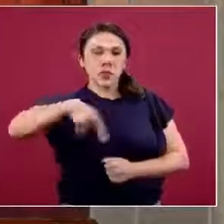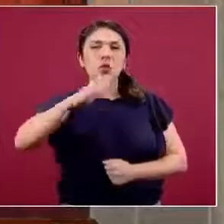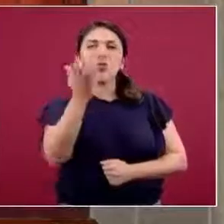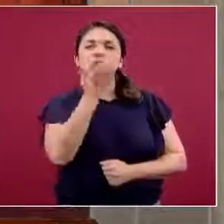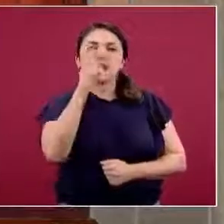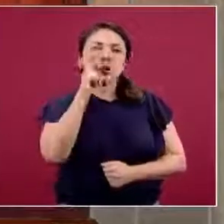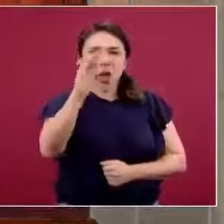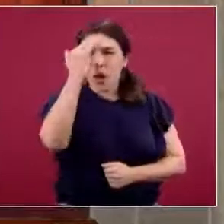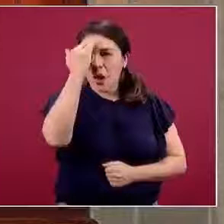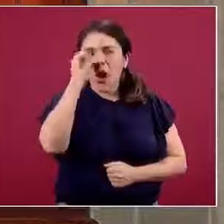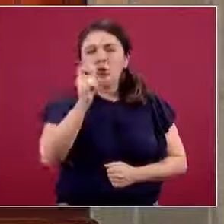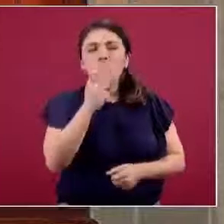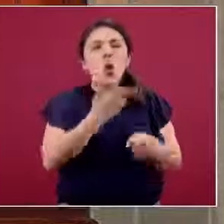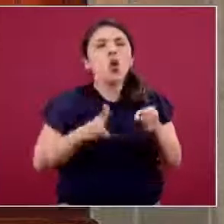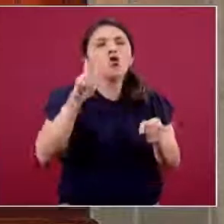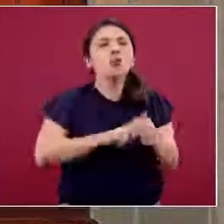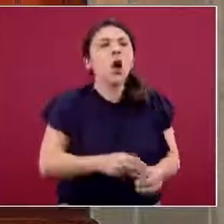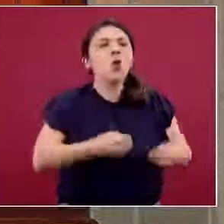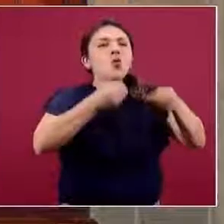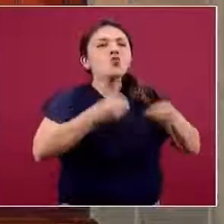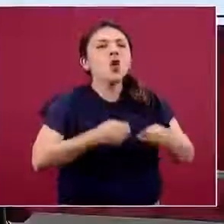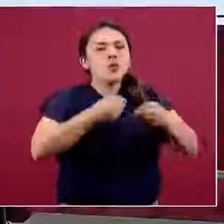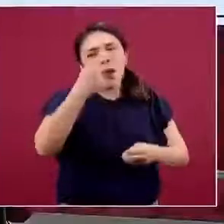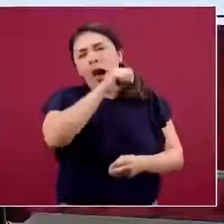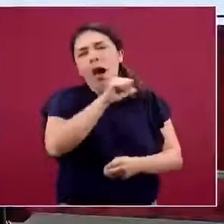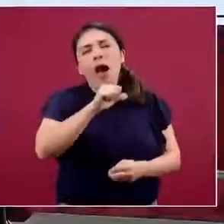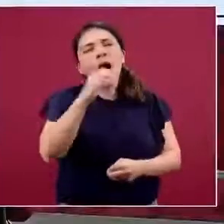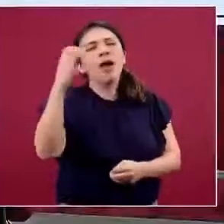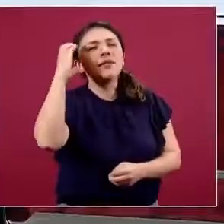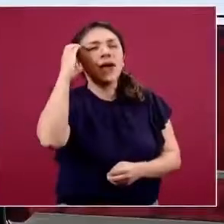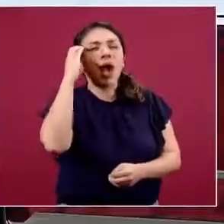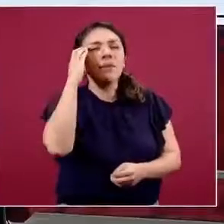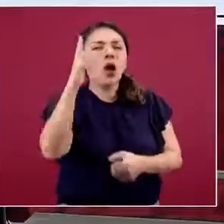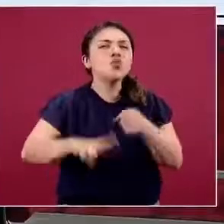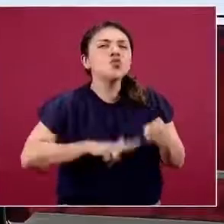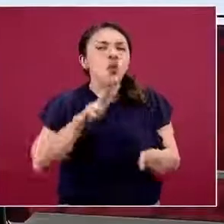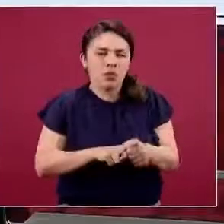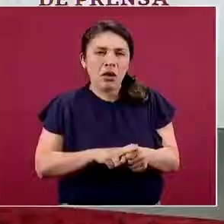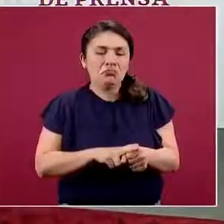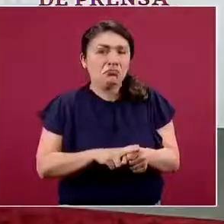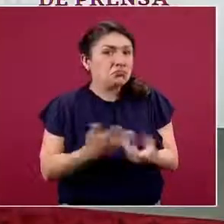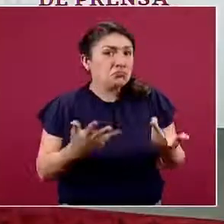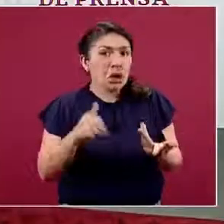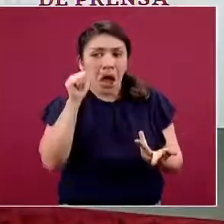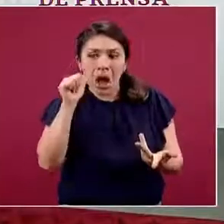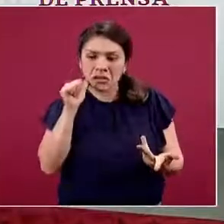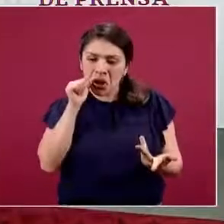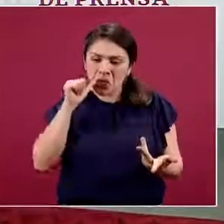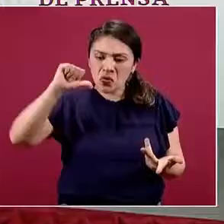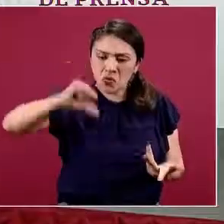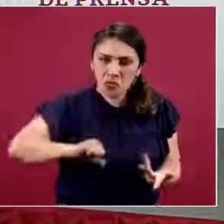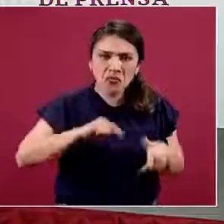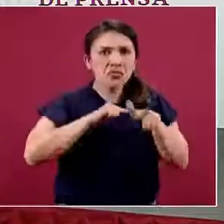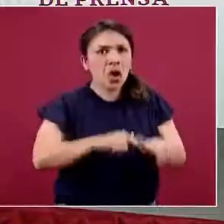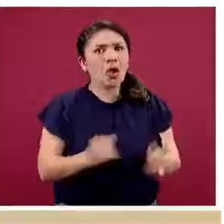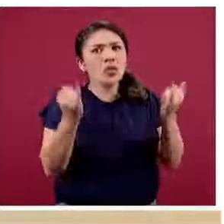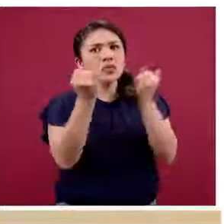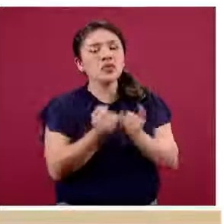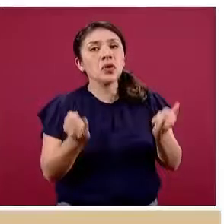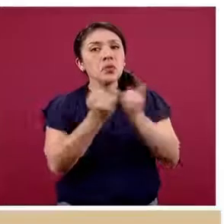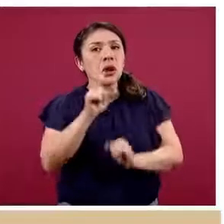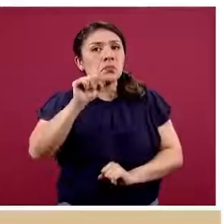a ella, es la ocupación hospitalaria de camas general, sin movimientos para el día de ayer, seguimos en un